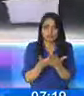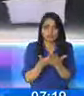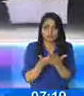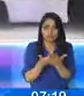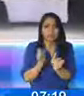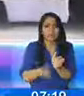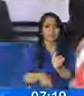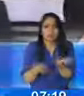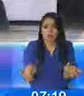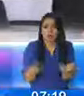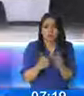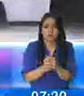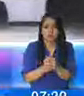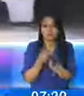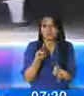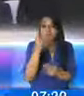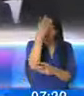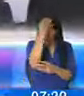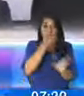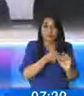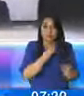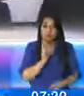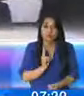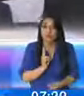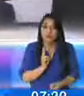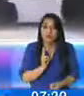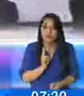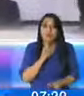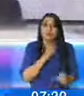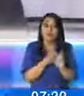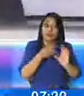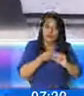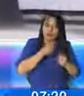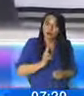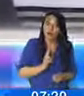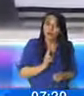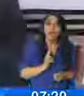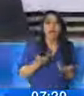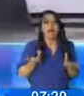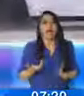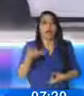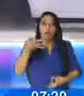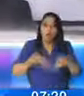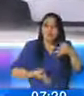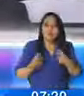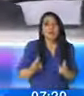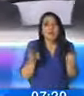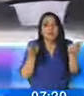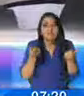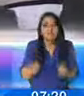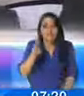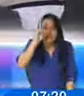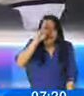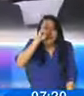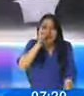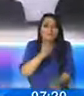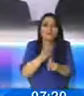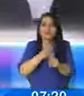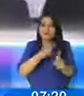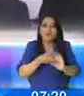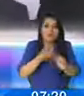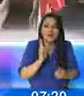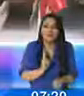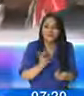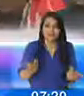si glas no renuncia es porque si renuncia puede ser enjuiciado directamente pues sin necesidad de la autorización de la